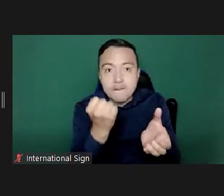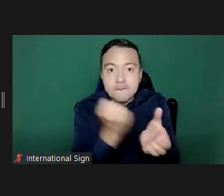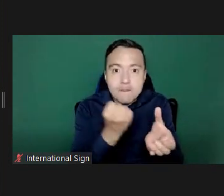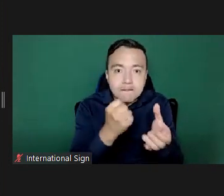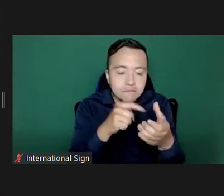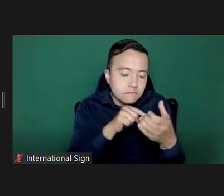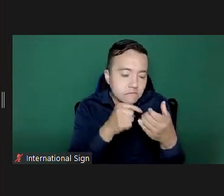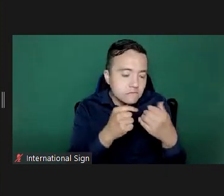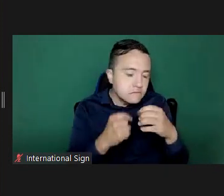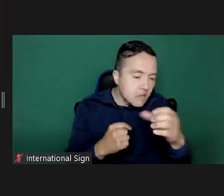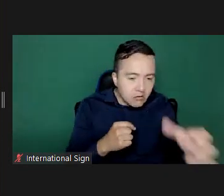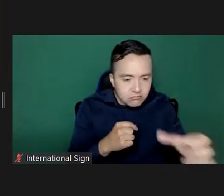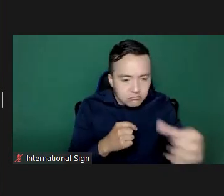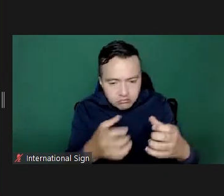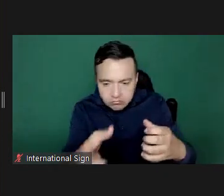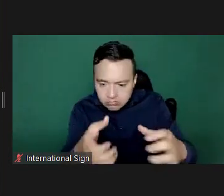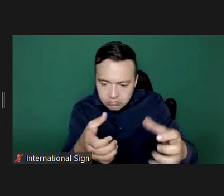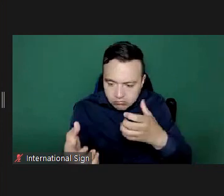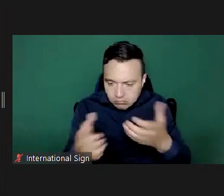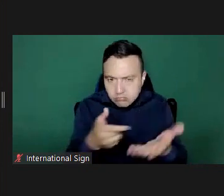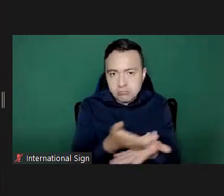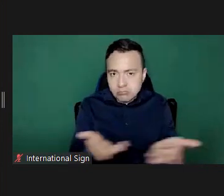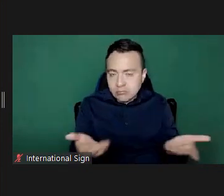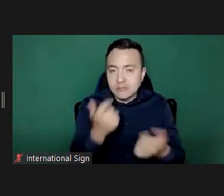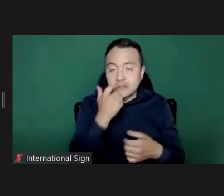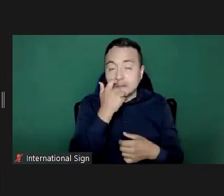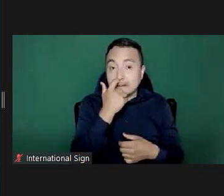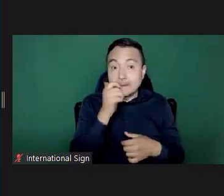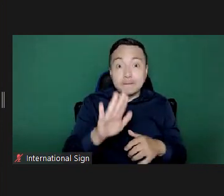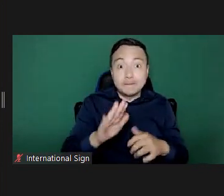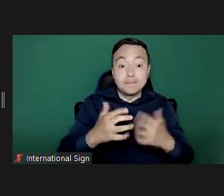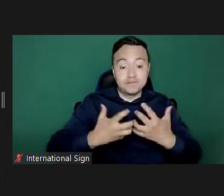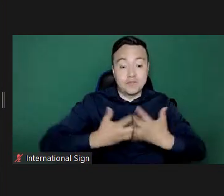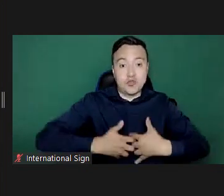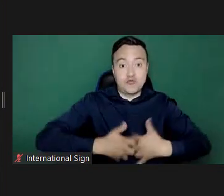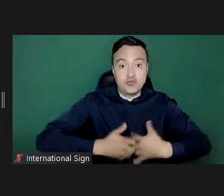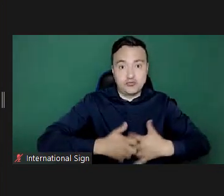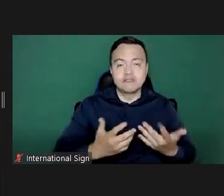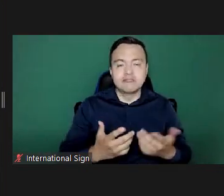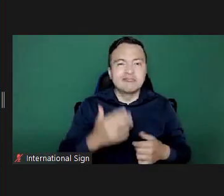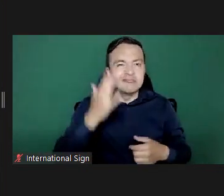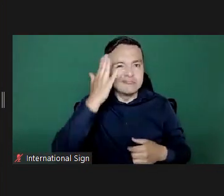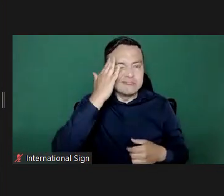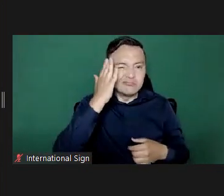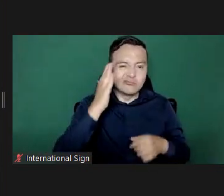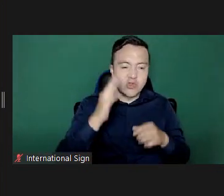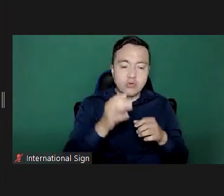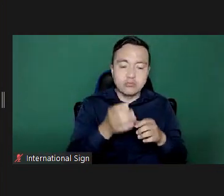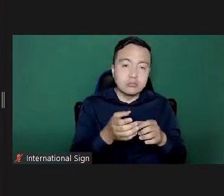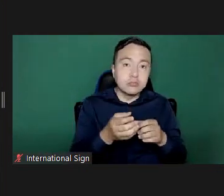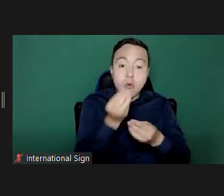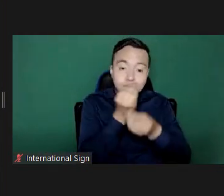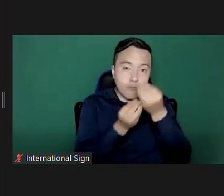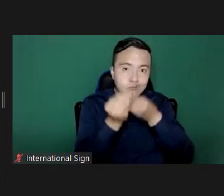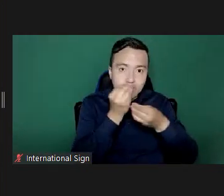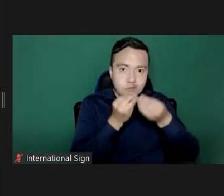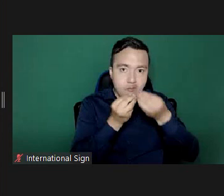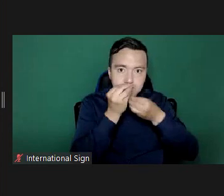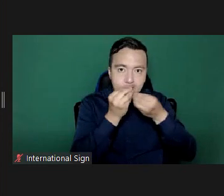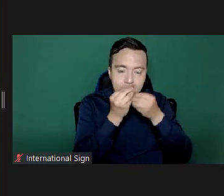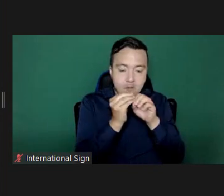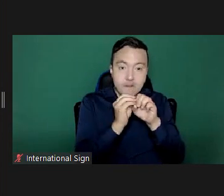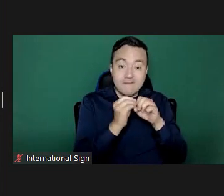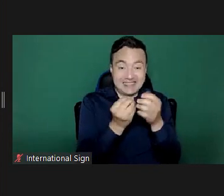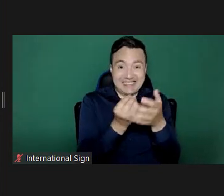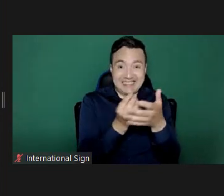dando capacitación sobre las grasas trans. El 40% de